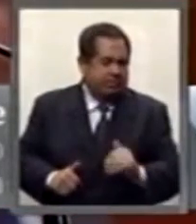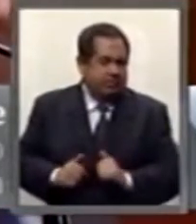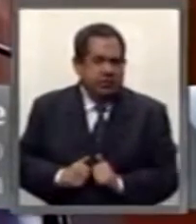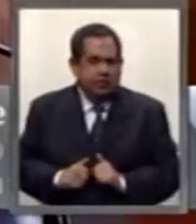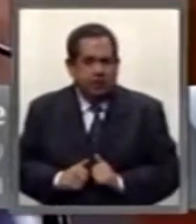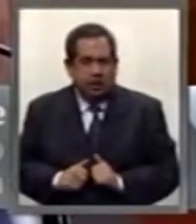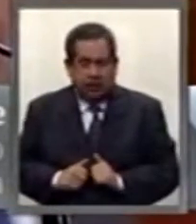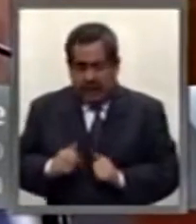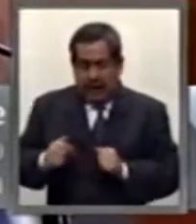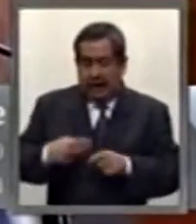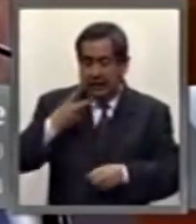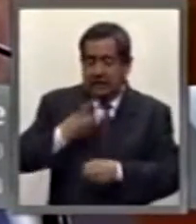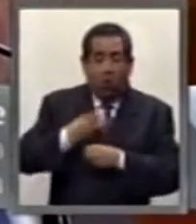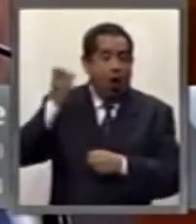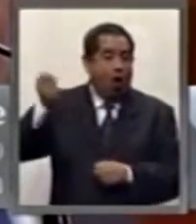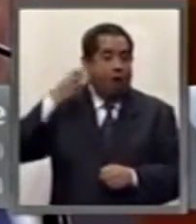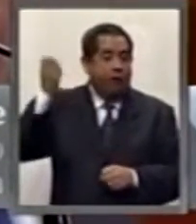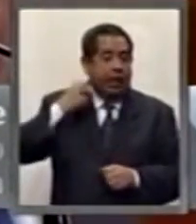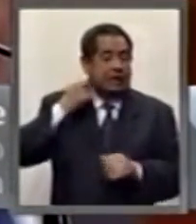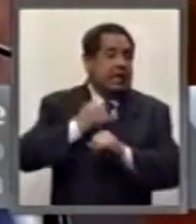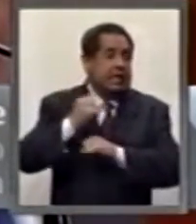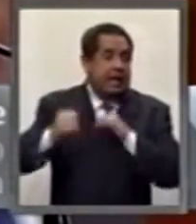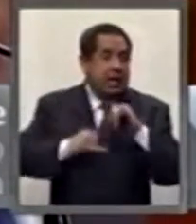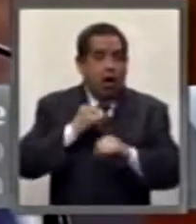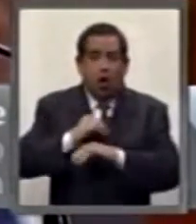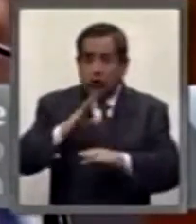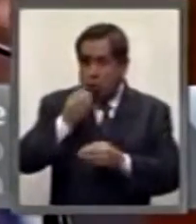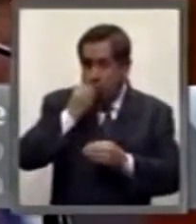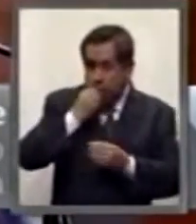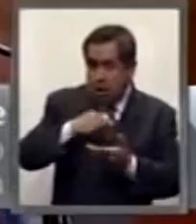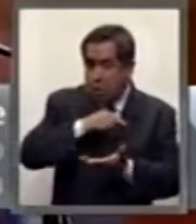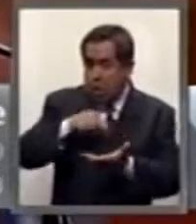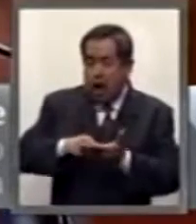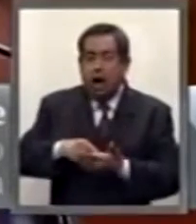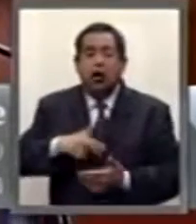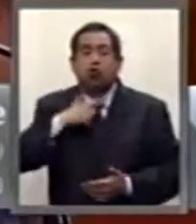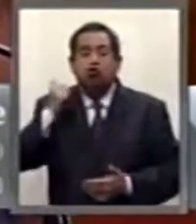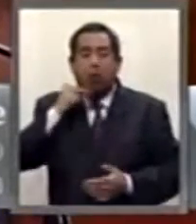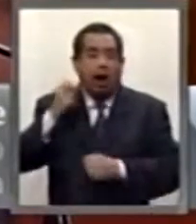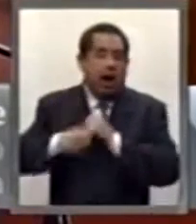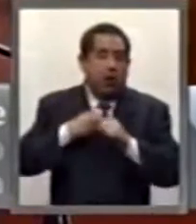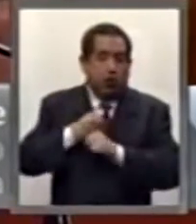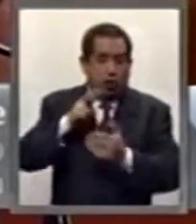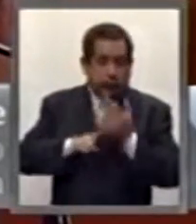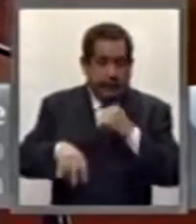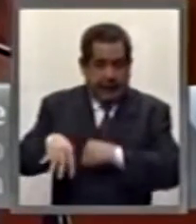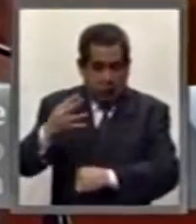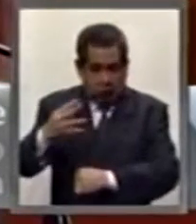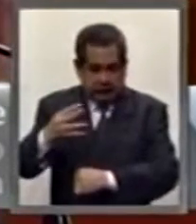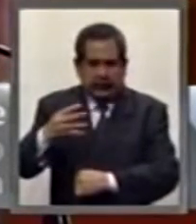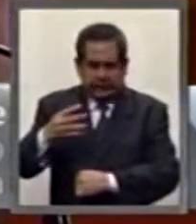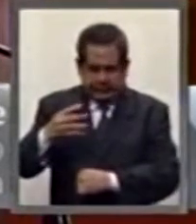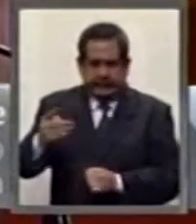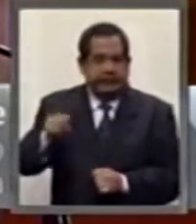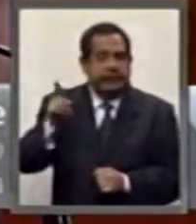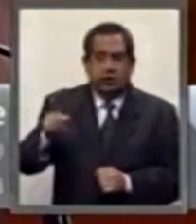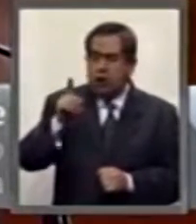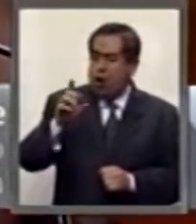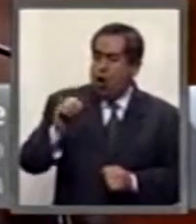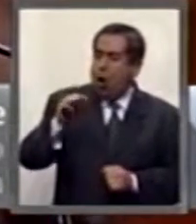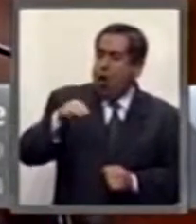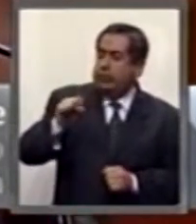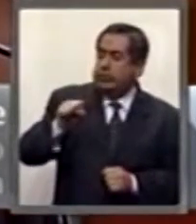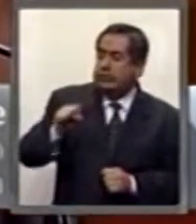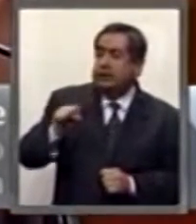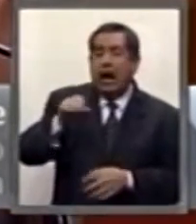que la segunda conferencia internacional sobre la nutrición celebrada en Roma en el 2014, en el cual la Organización Mundial de la